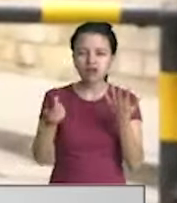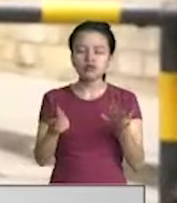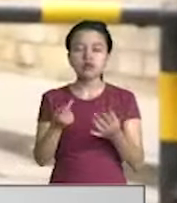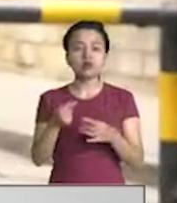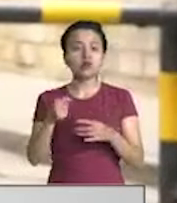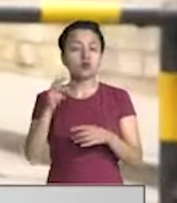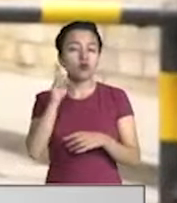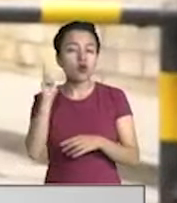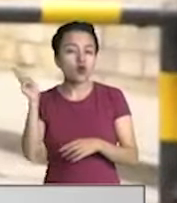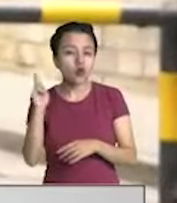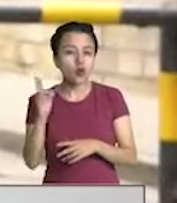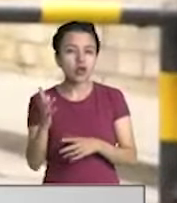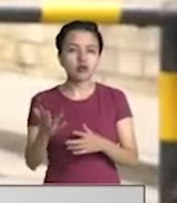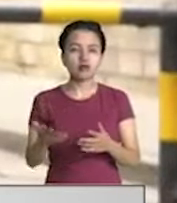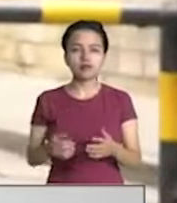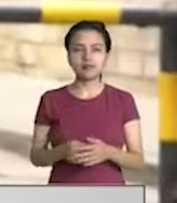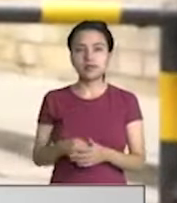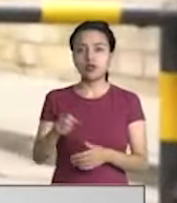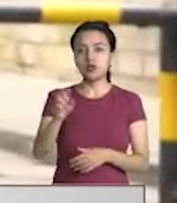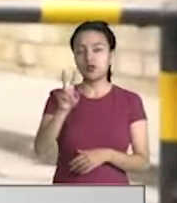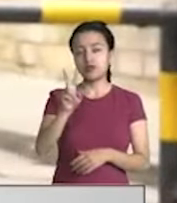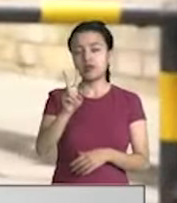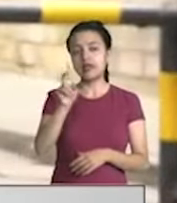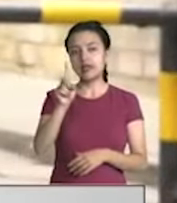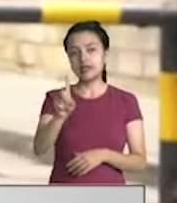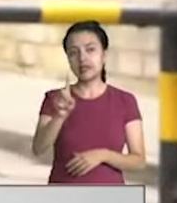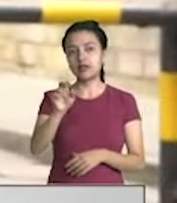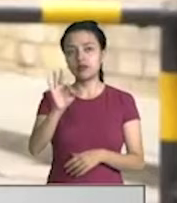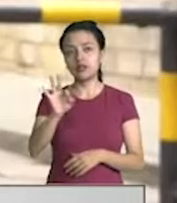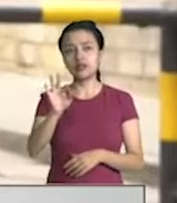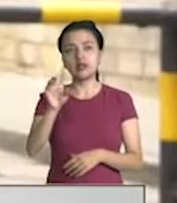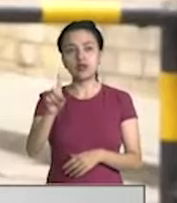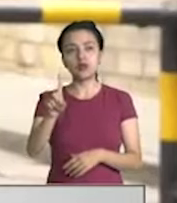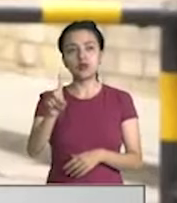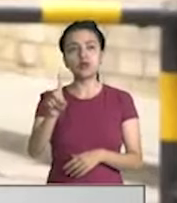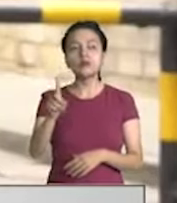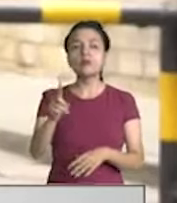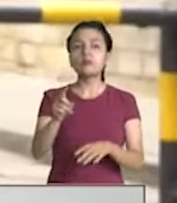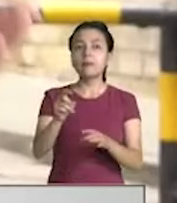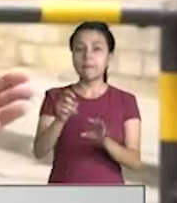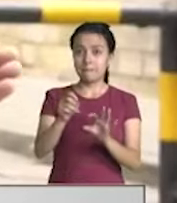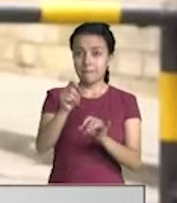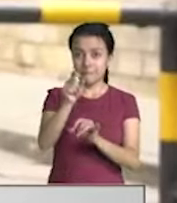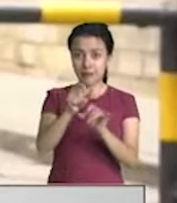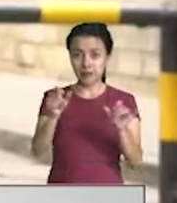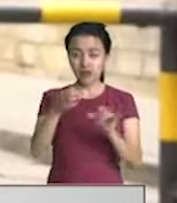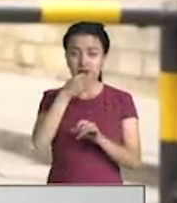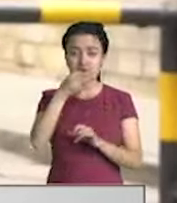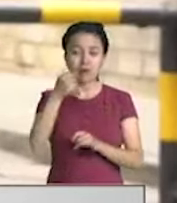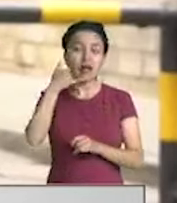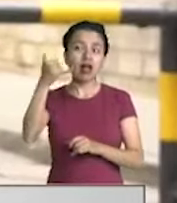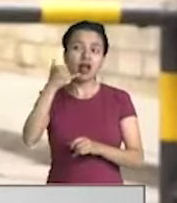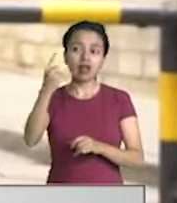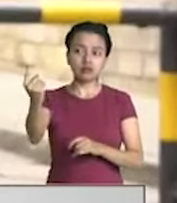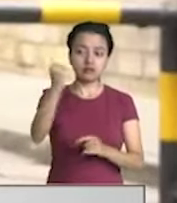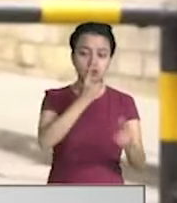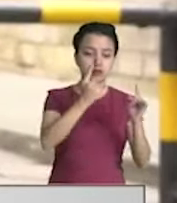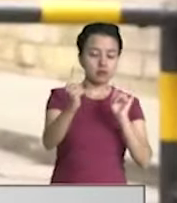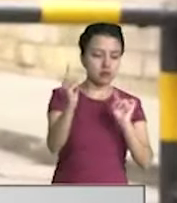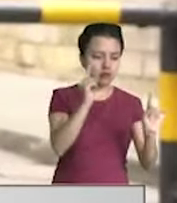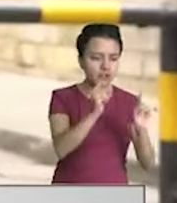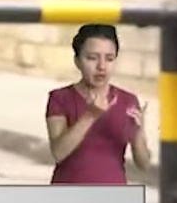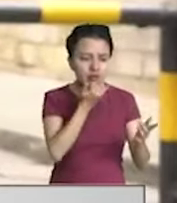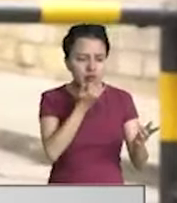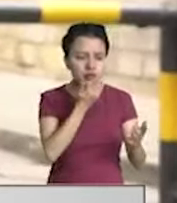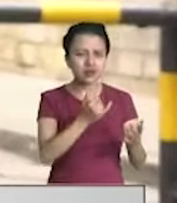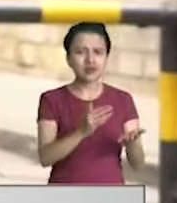130.200 ocasiones registradas a miembros de la policía y que esto hace que la policía, en vez de estar persiguiendo delitos, esté mediando en